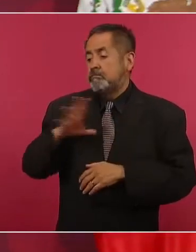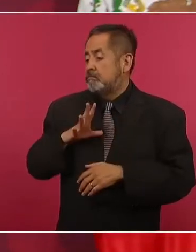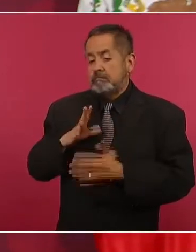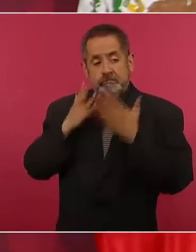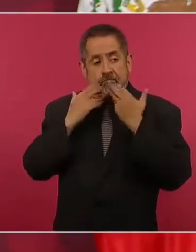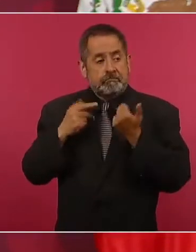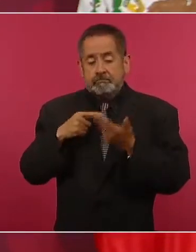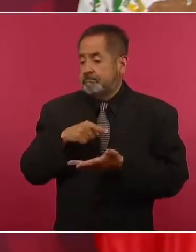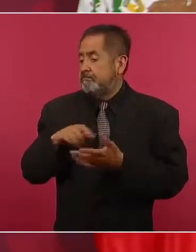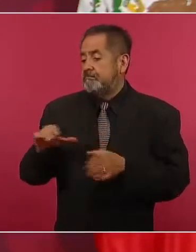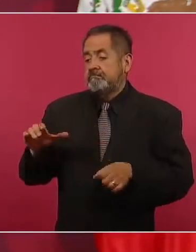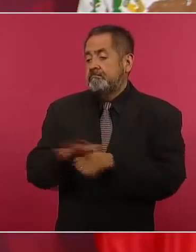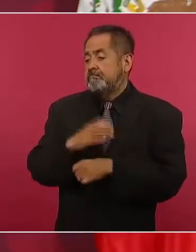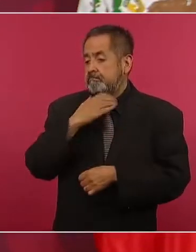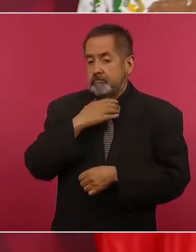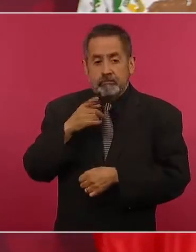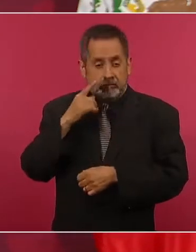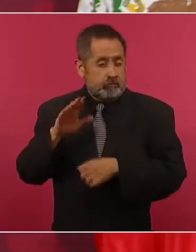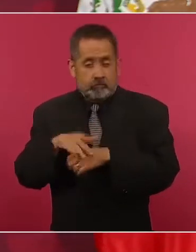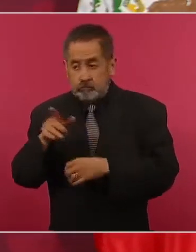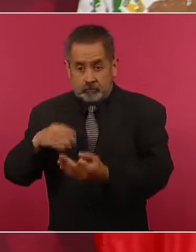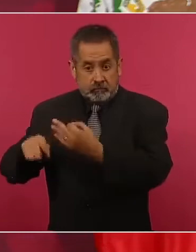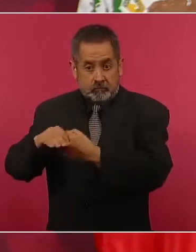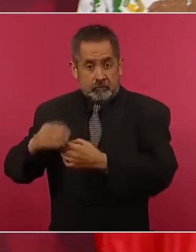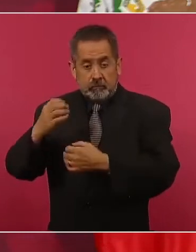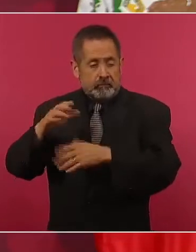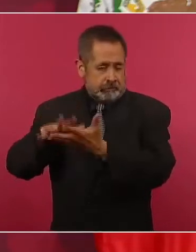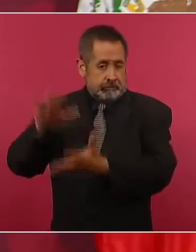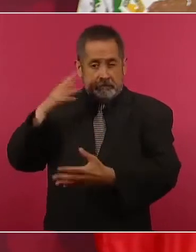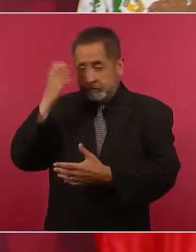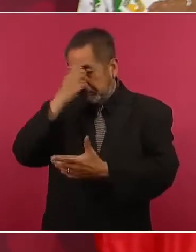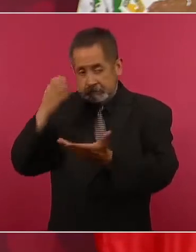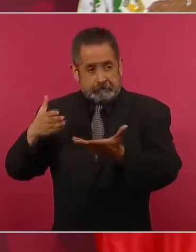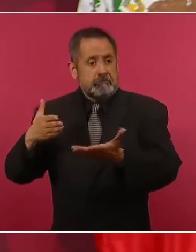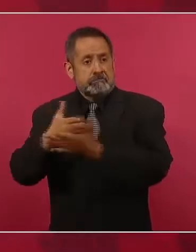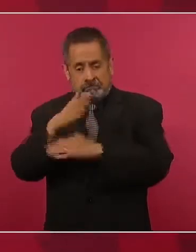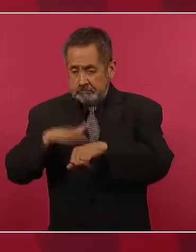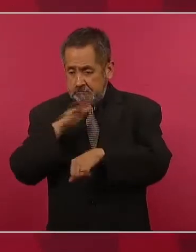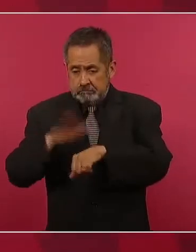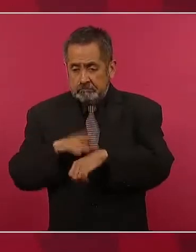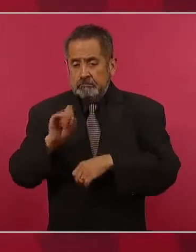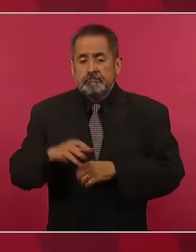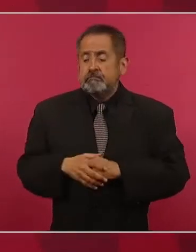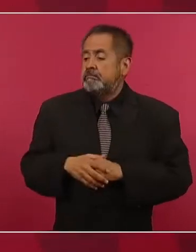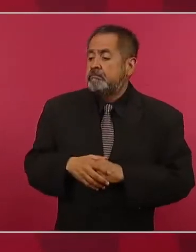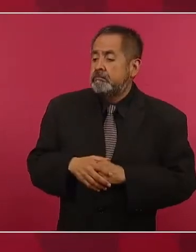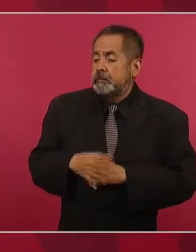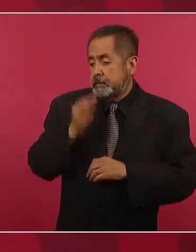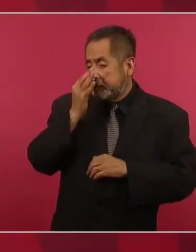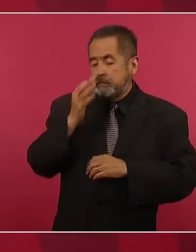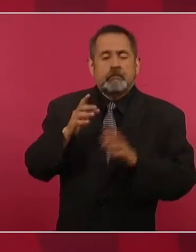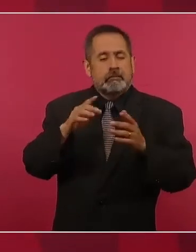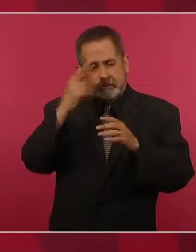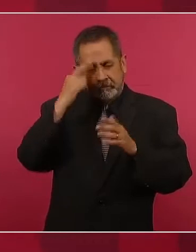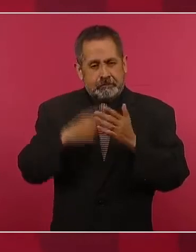porque pasaban el examen todos, casi todos, nada más que hacían 125 preguntas